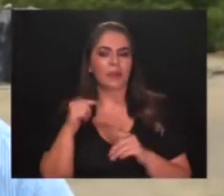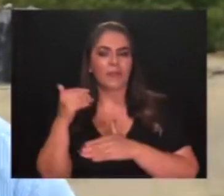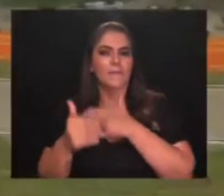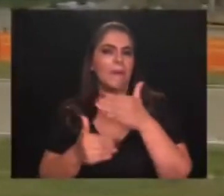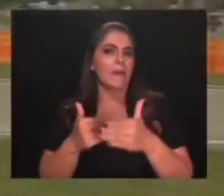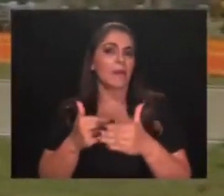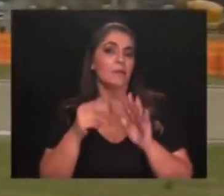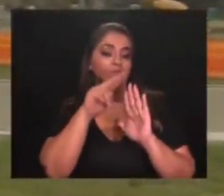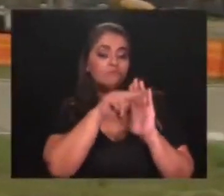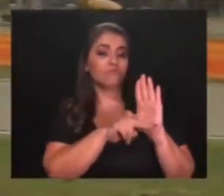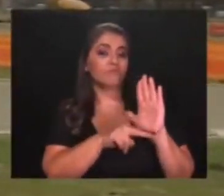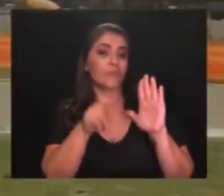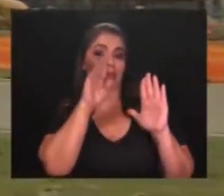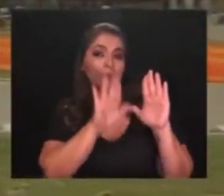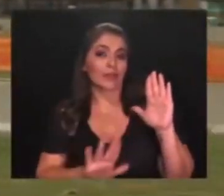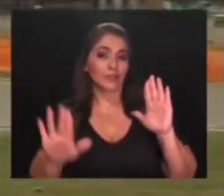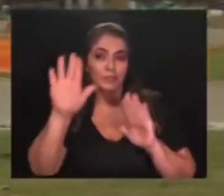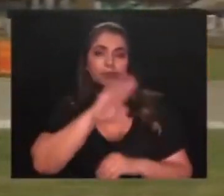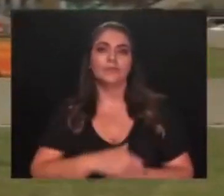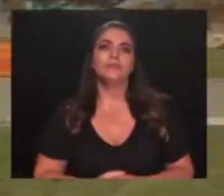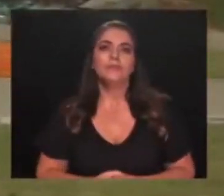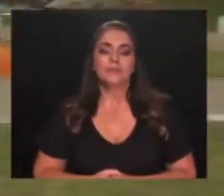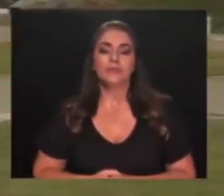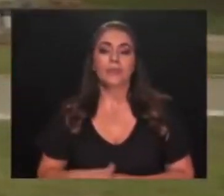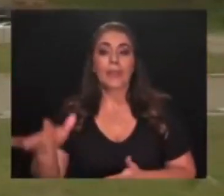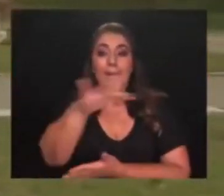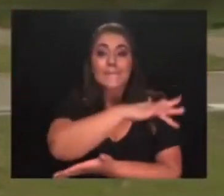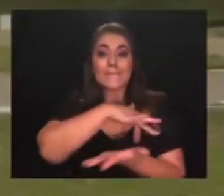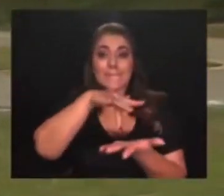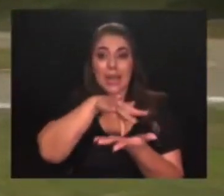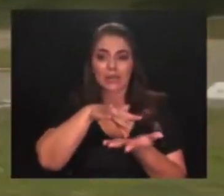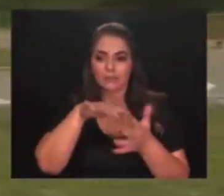política nacional. El Central Park estará adecuado